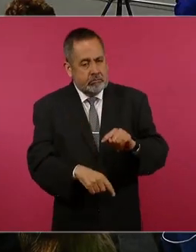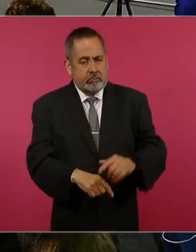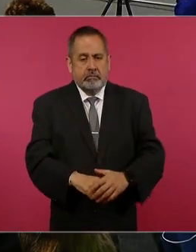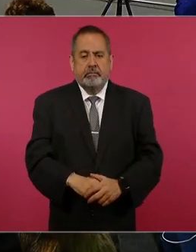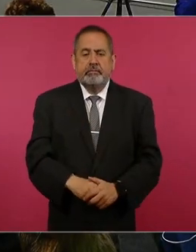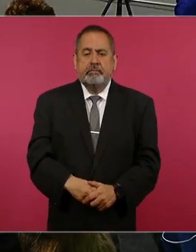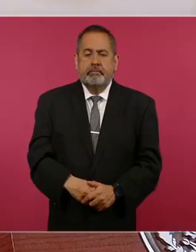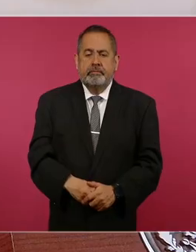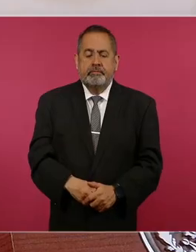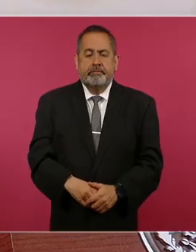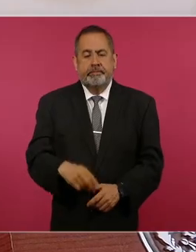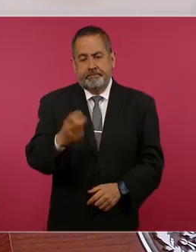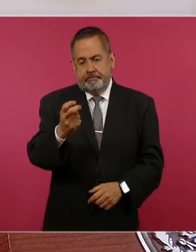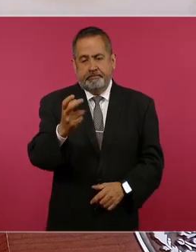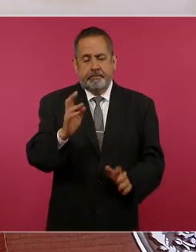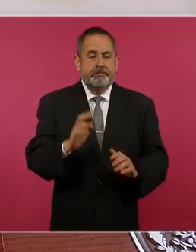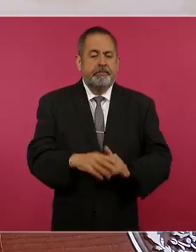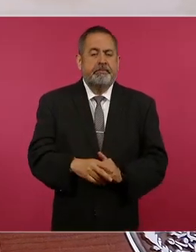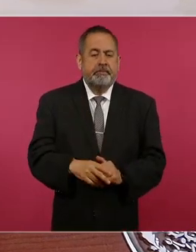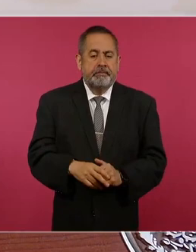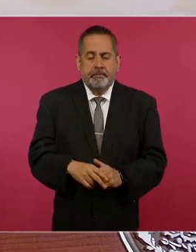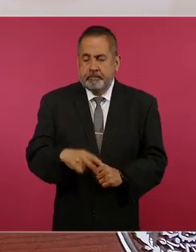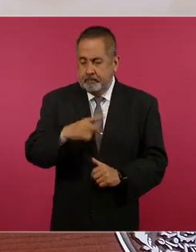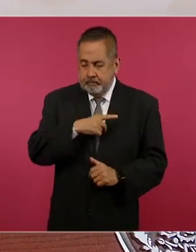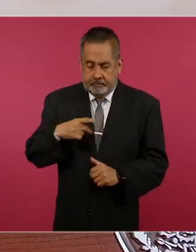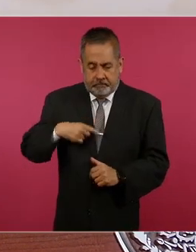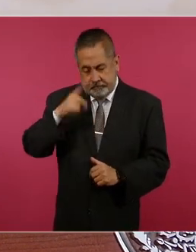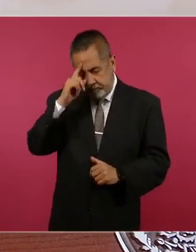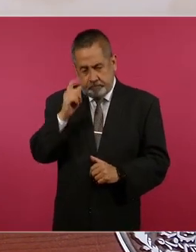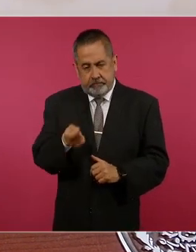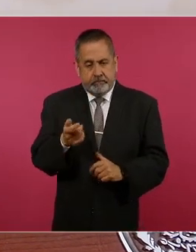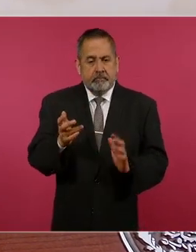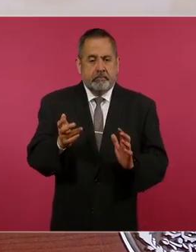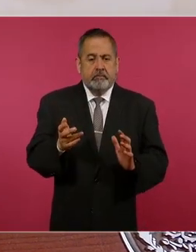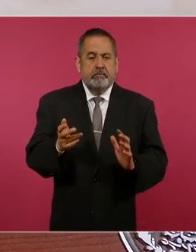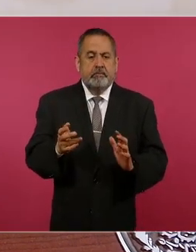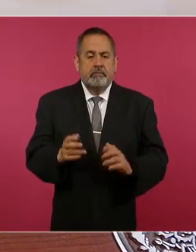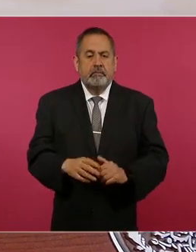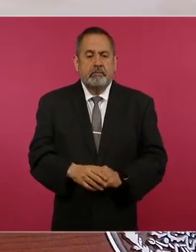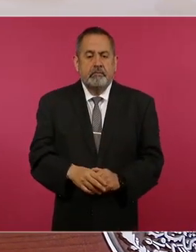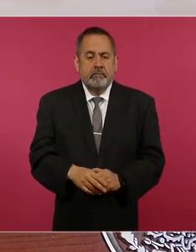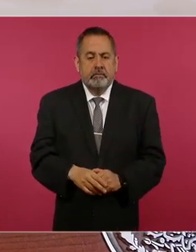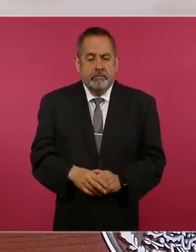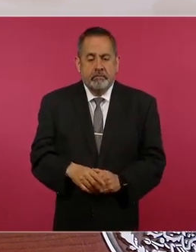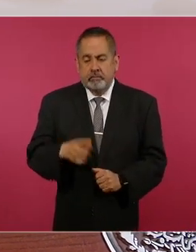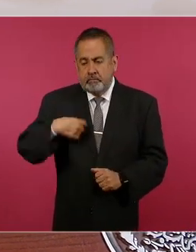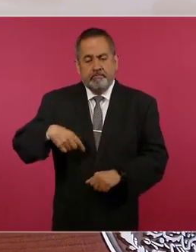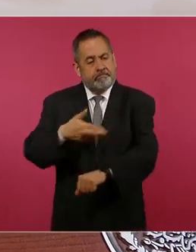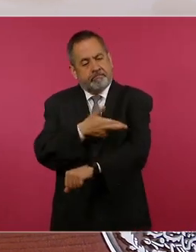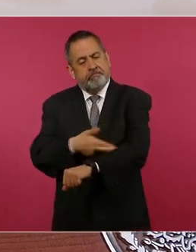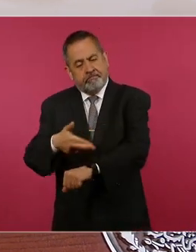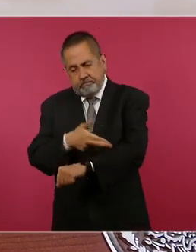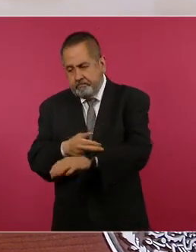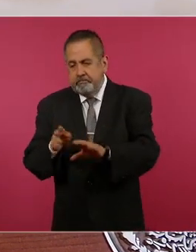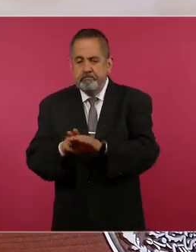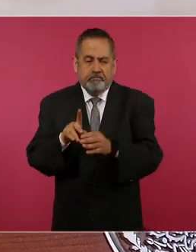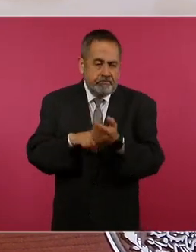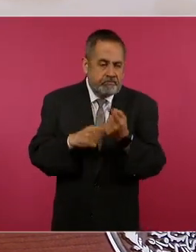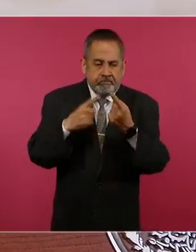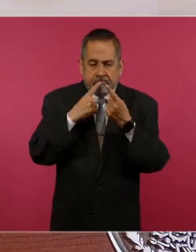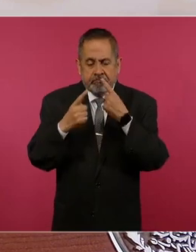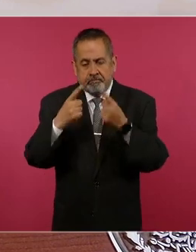Por eso hay que hacer valer la democracia,